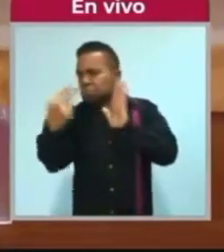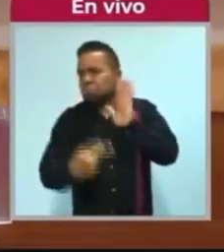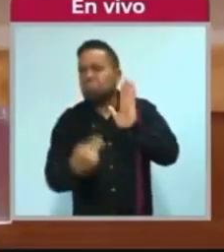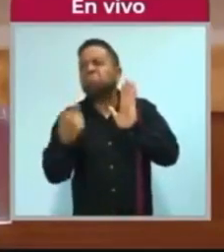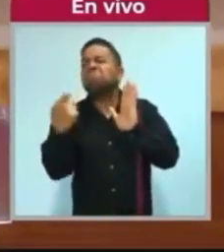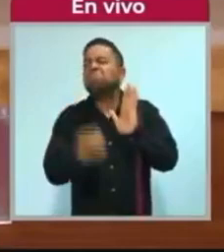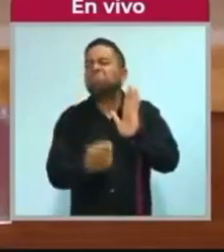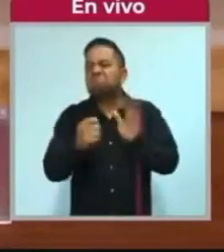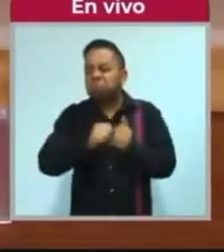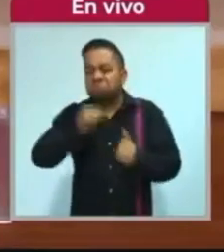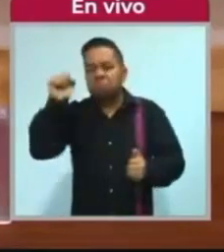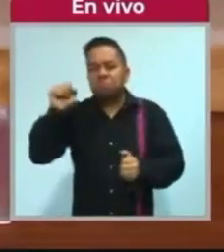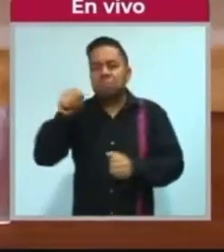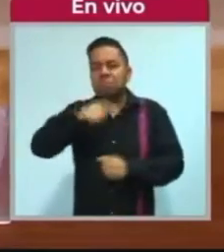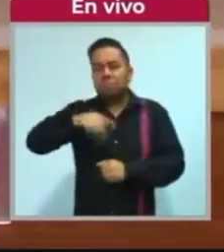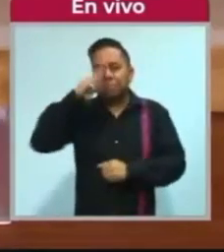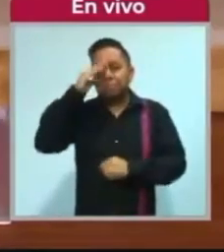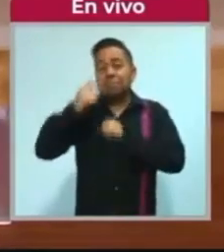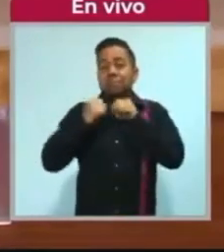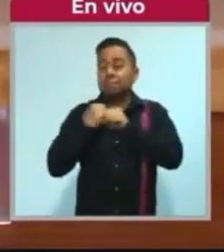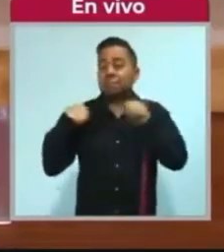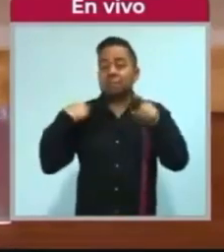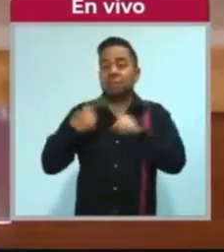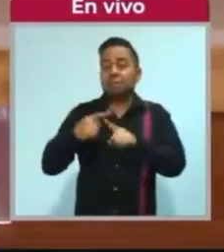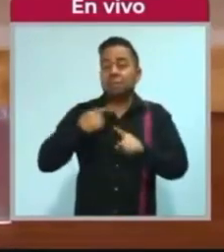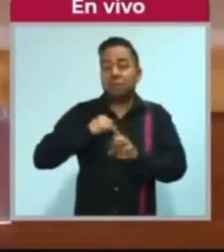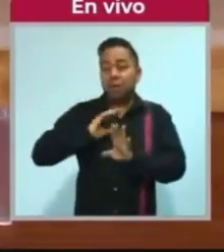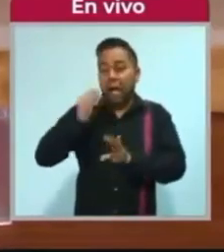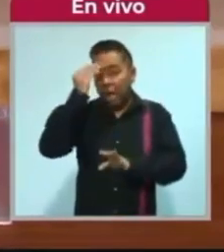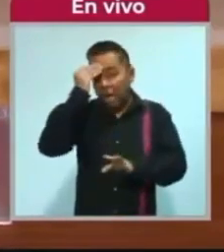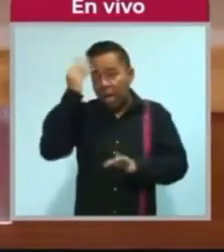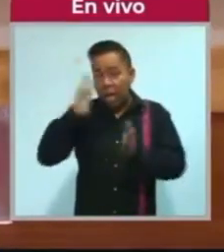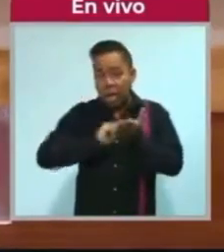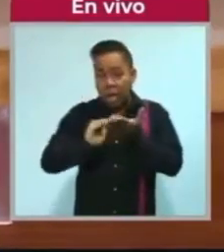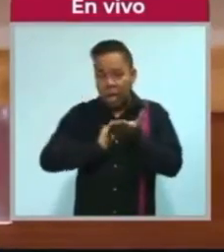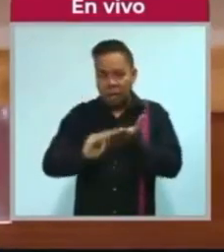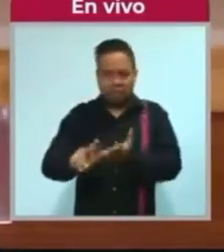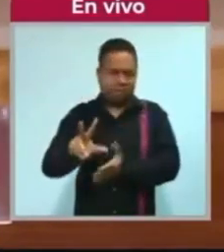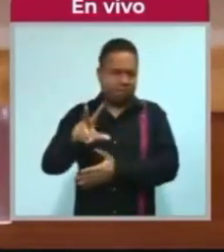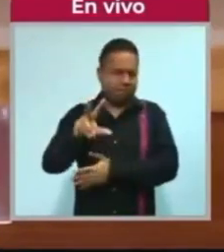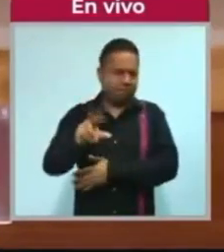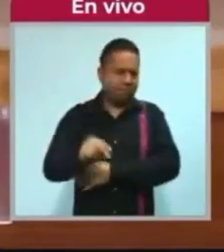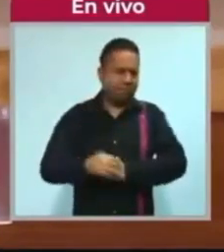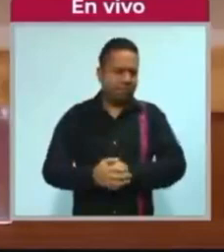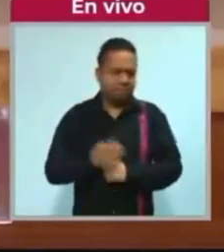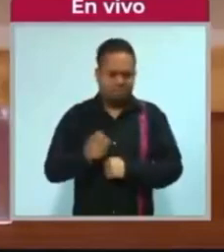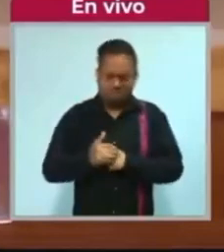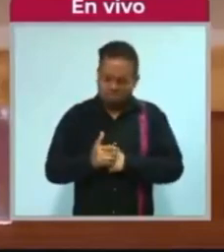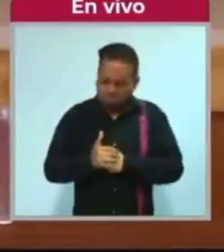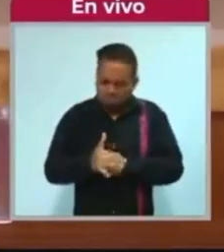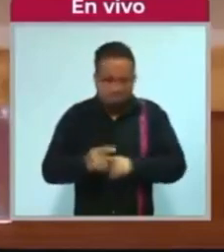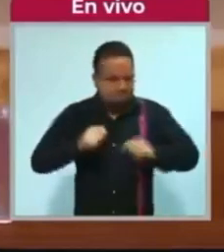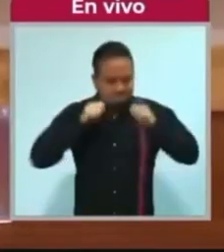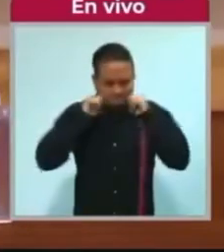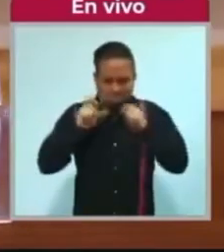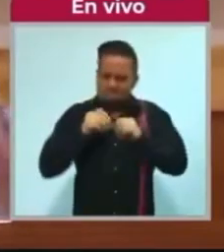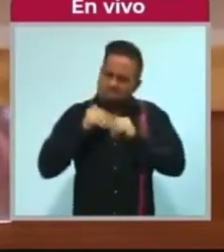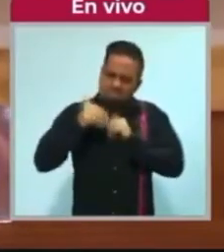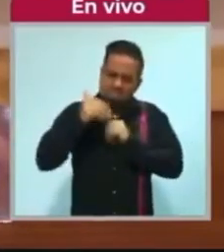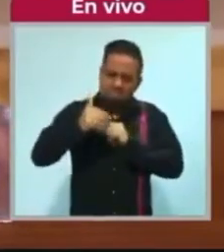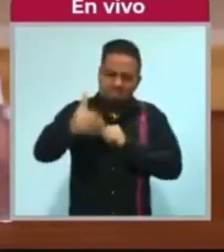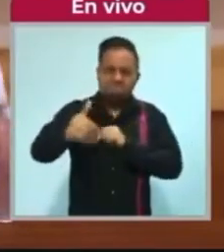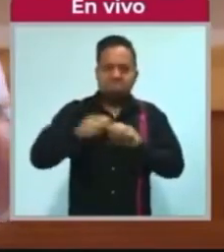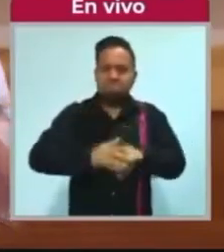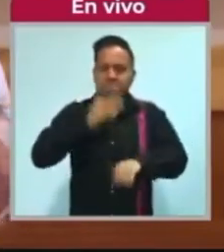crean que ya un año se nos olvidó, no. Esto no prescribe hasta que no prescriba.